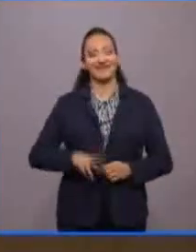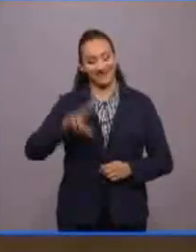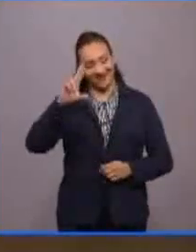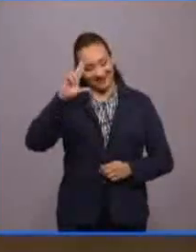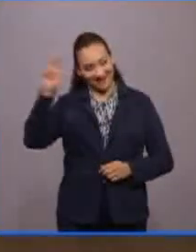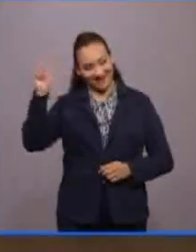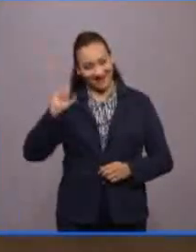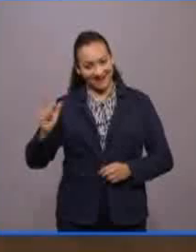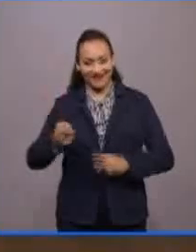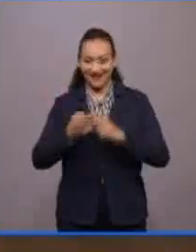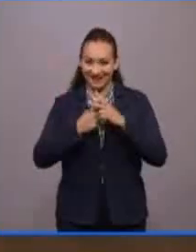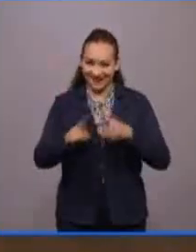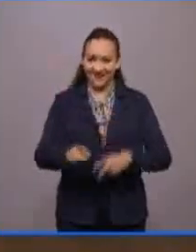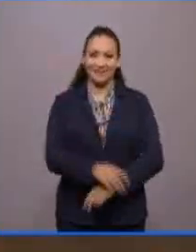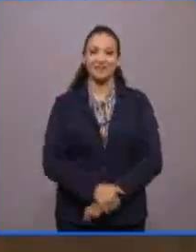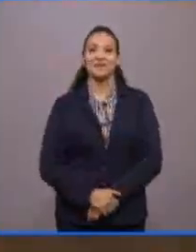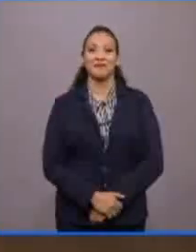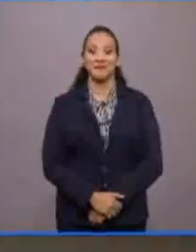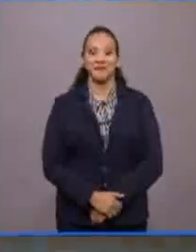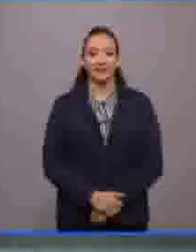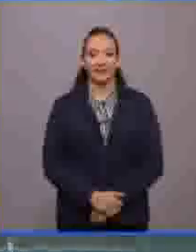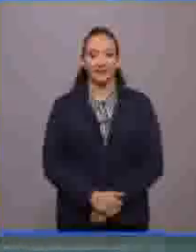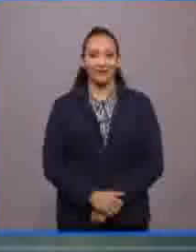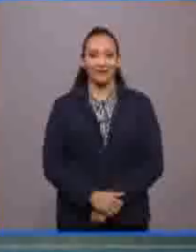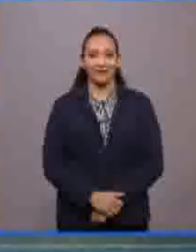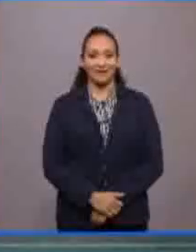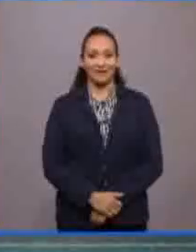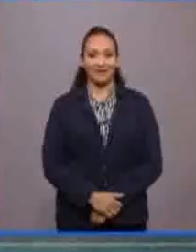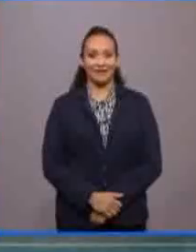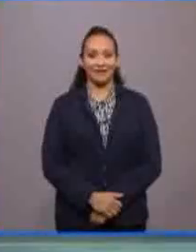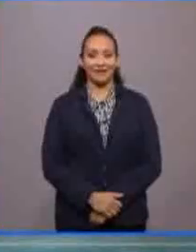Osiris. Y es así como iniciamos.